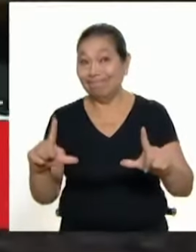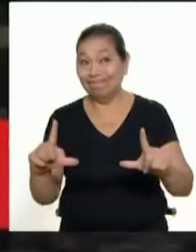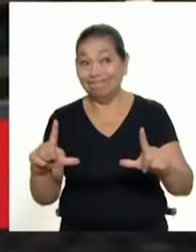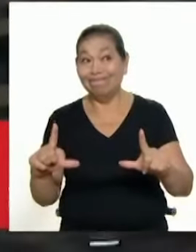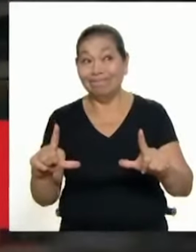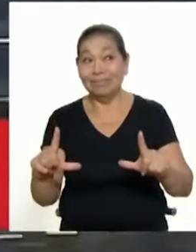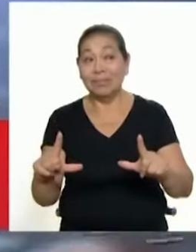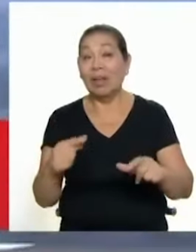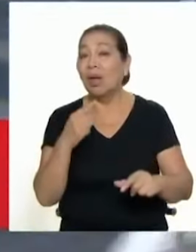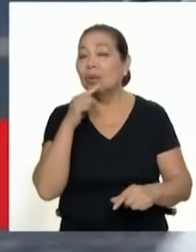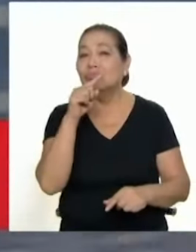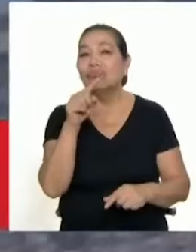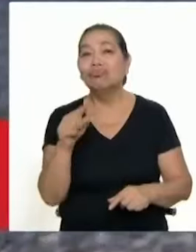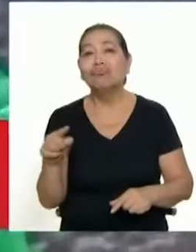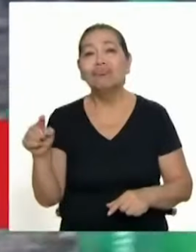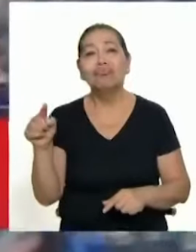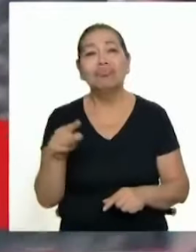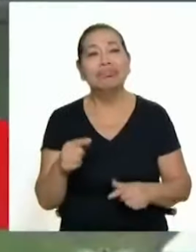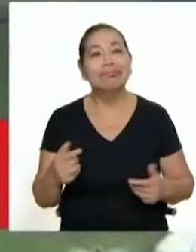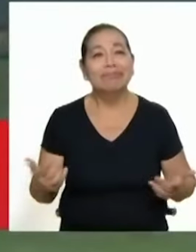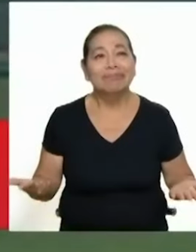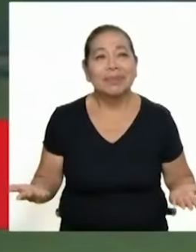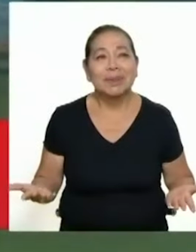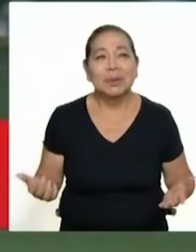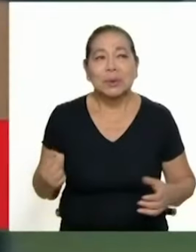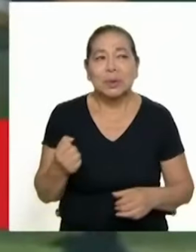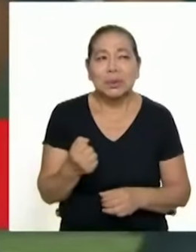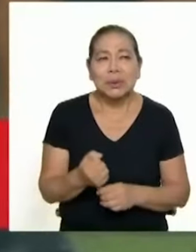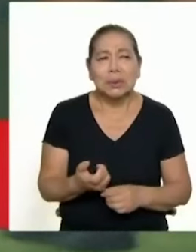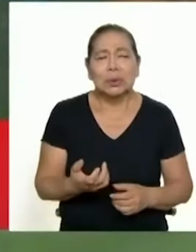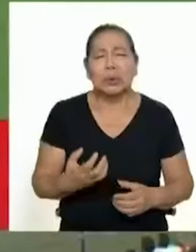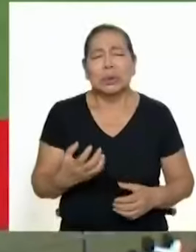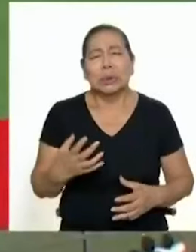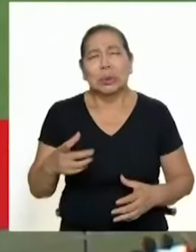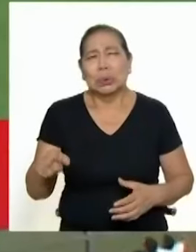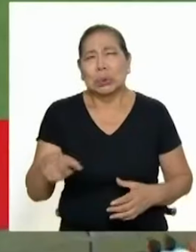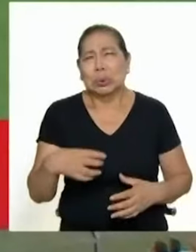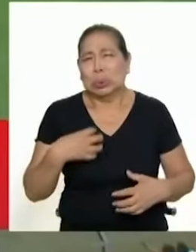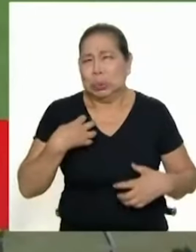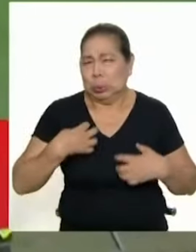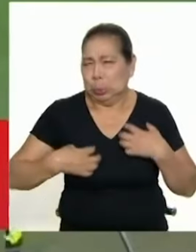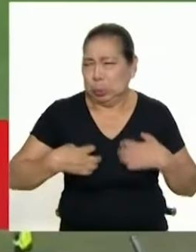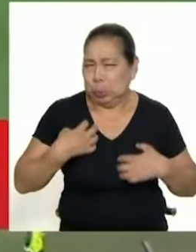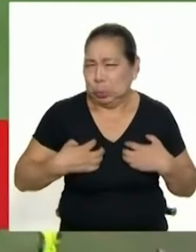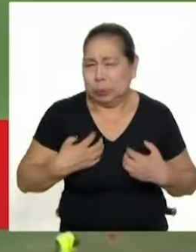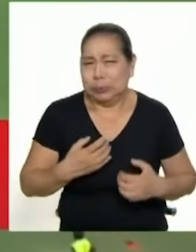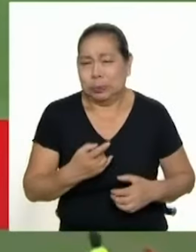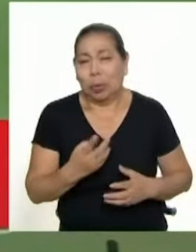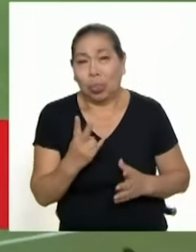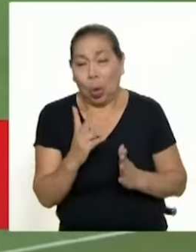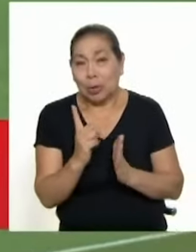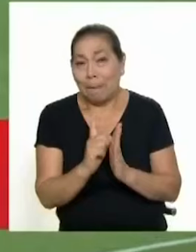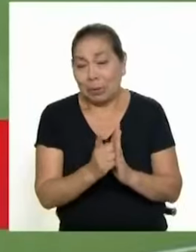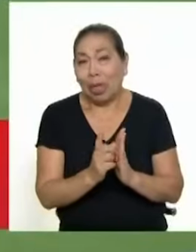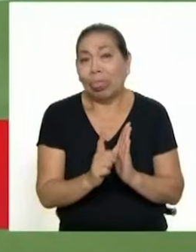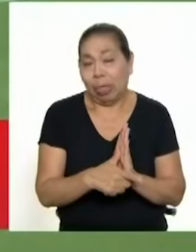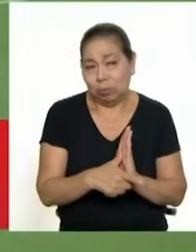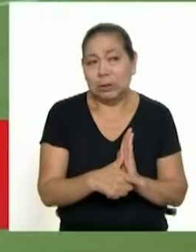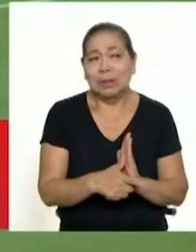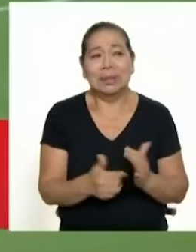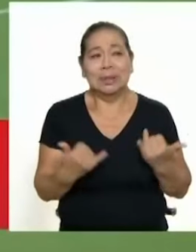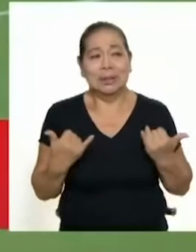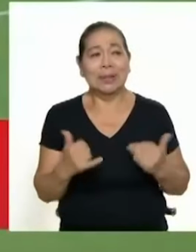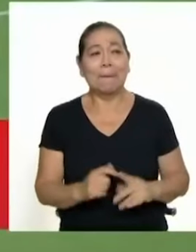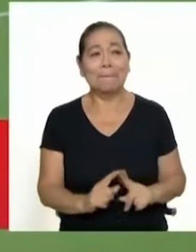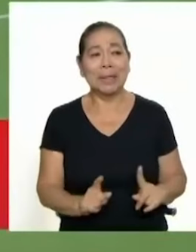acción, anulaba la conquista. Golpe anímico durísimo para el cuadro crema, pues dos minutos después se daría